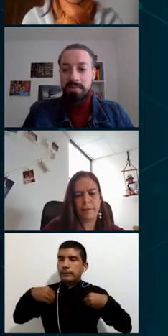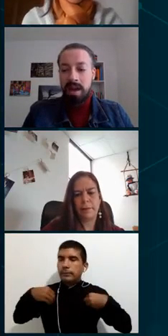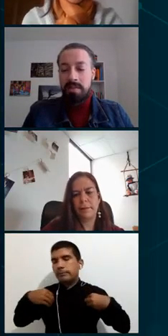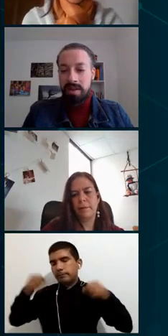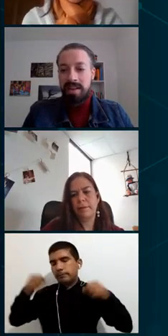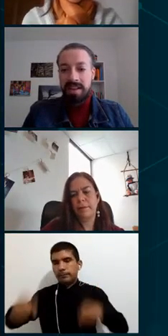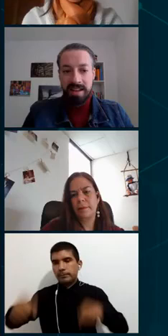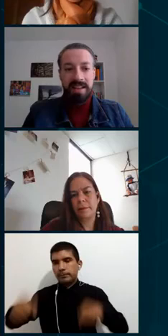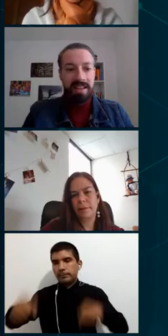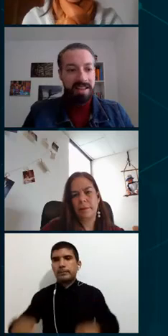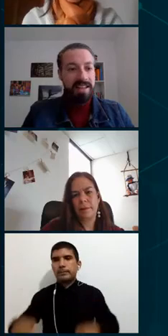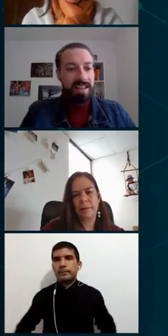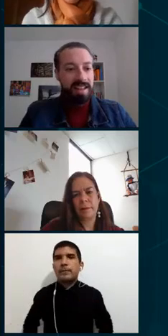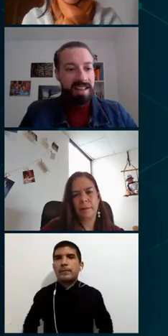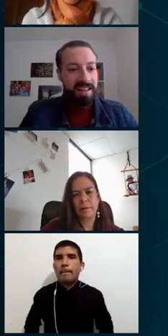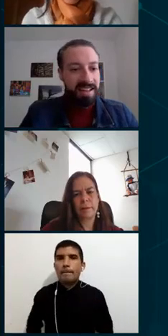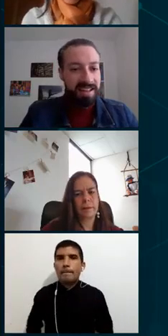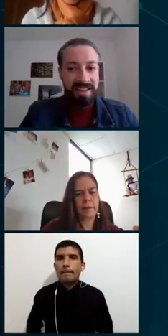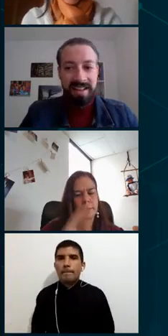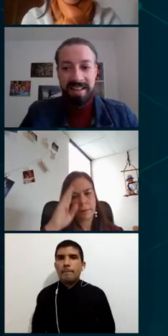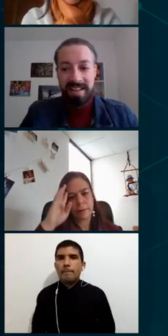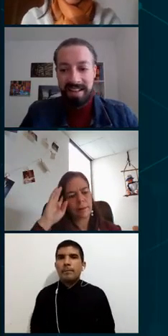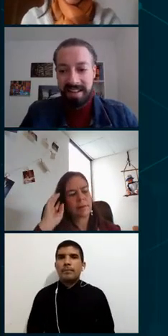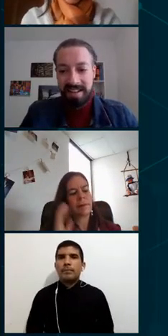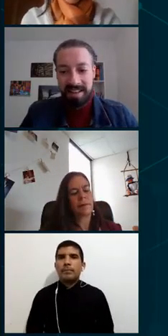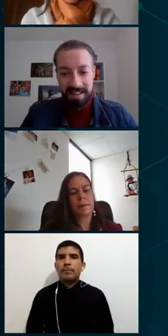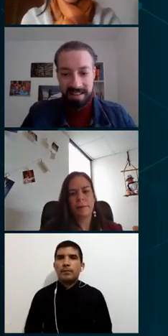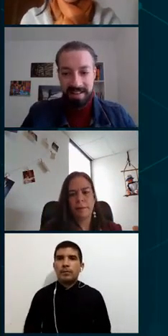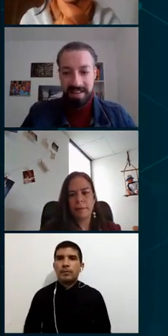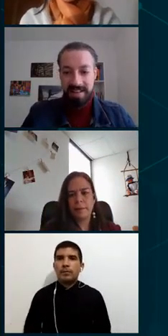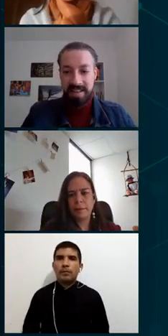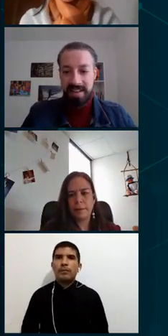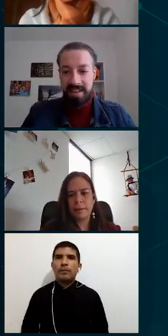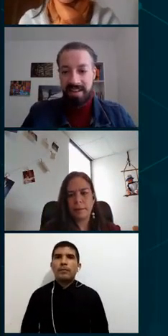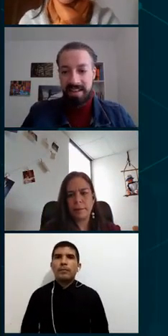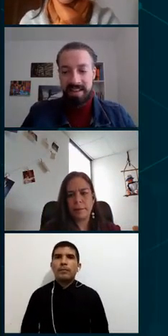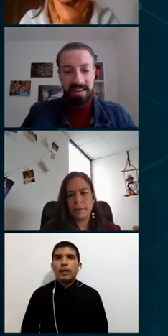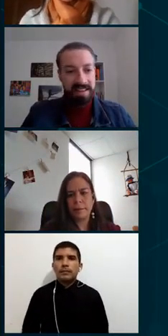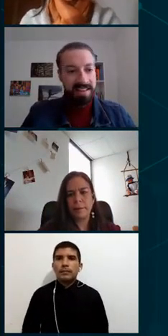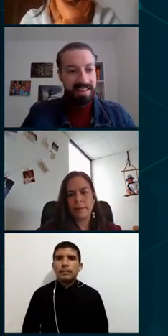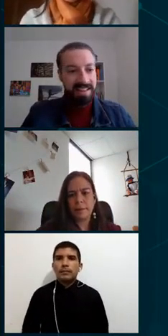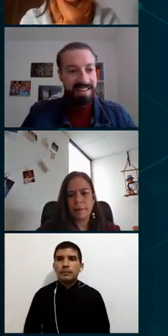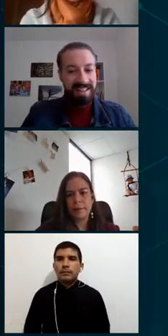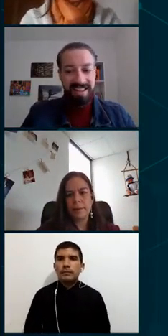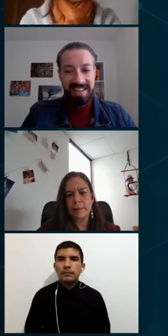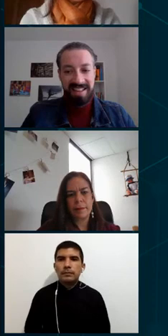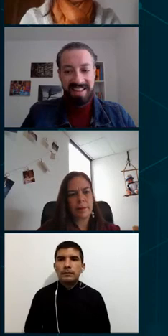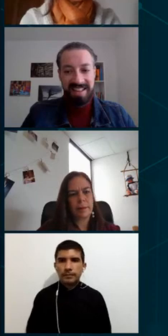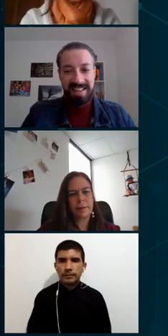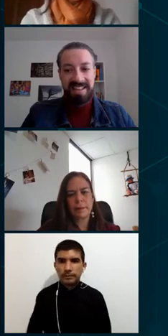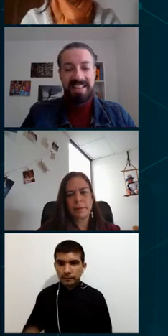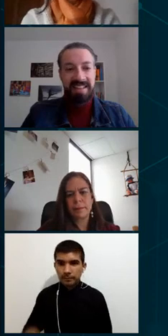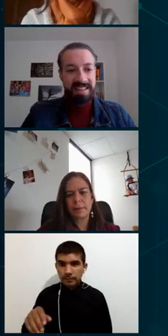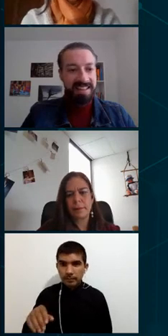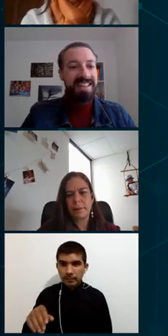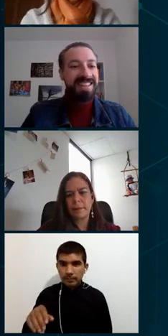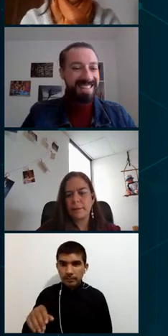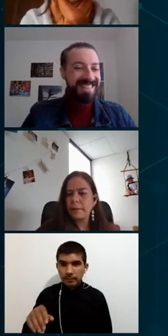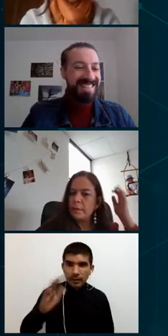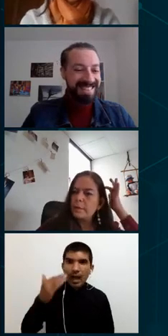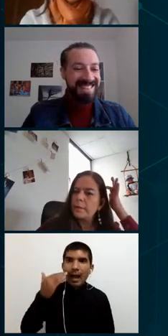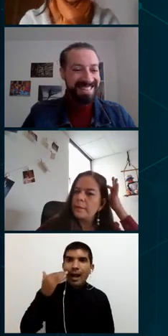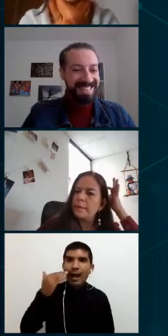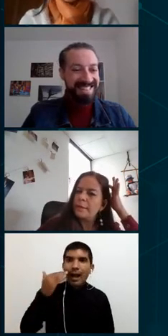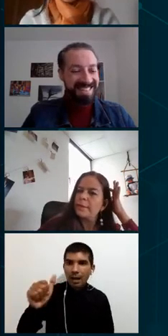Sí, hubo una que Sí. se me quedó por ahí olvidadita. Aprovecho y la saludo. Nuestra compañerita Cris Duque está por aquí